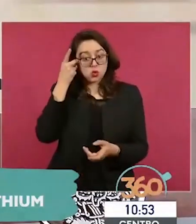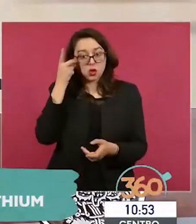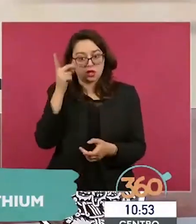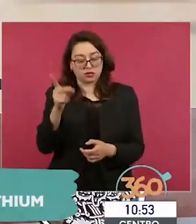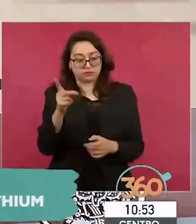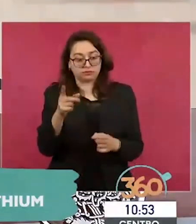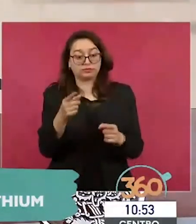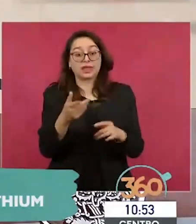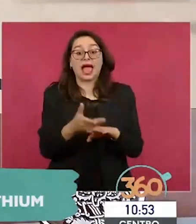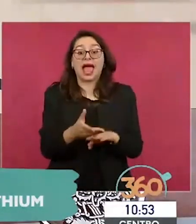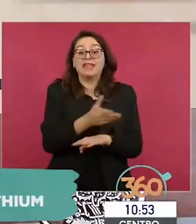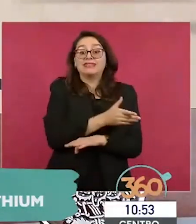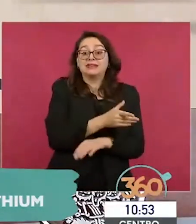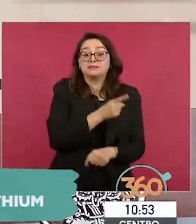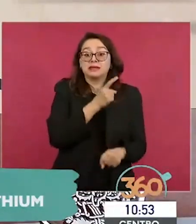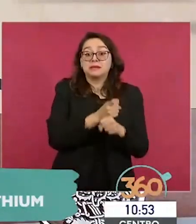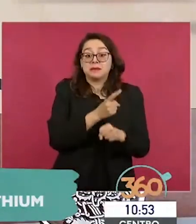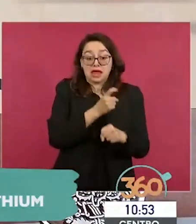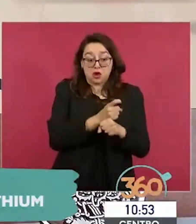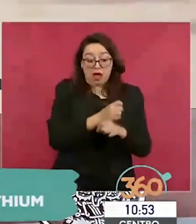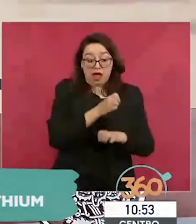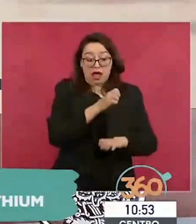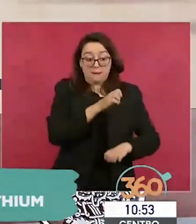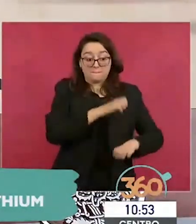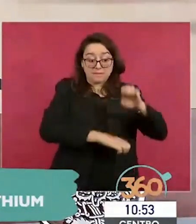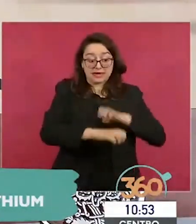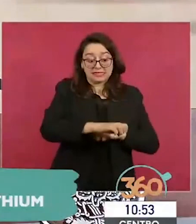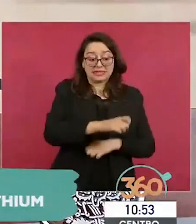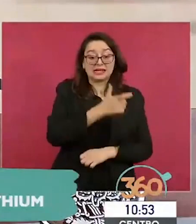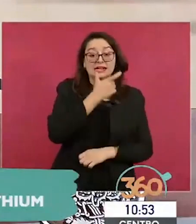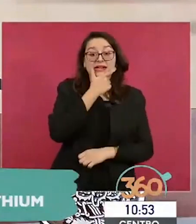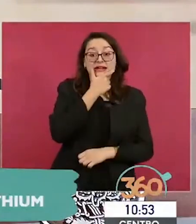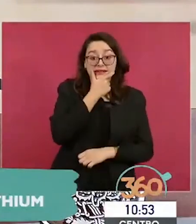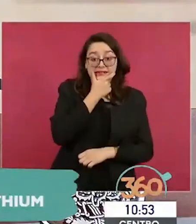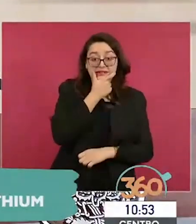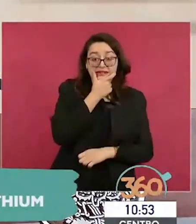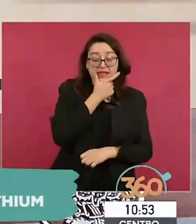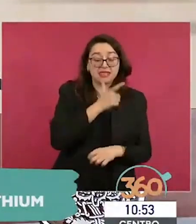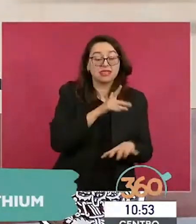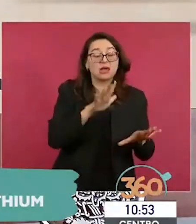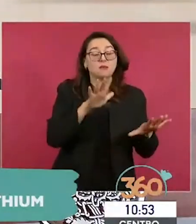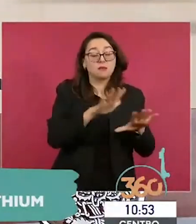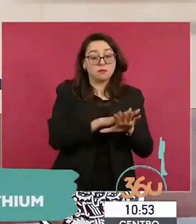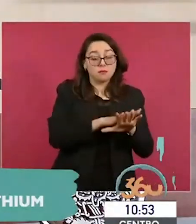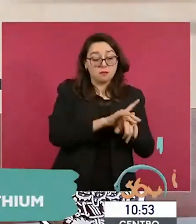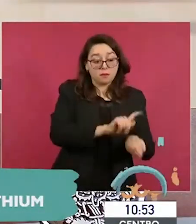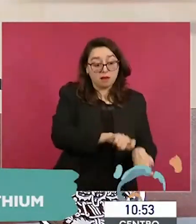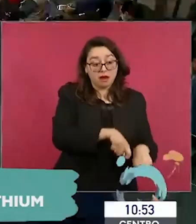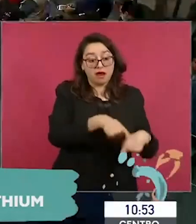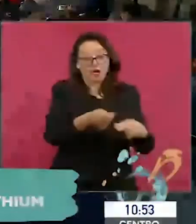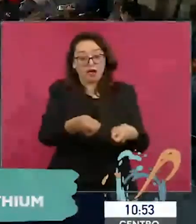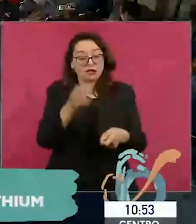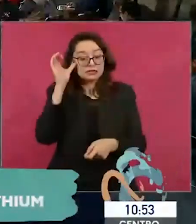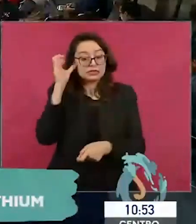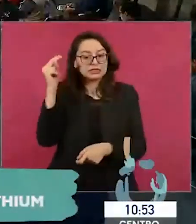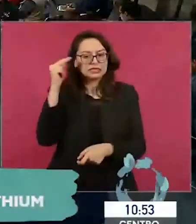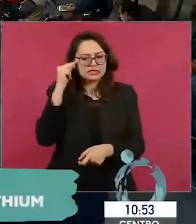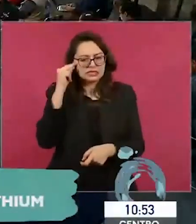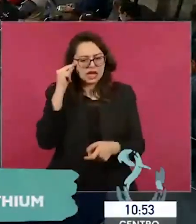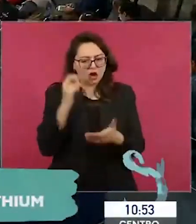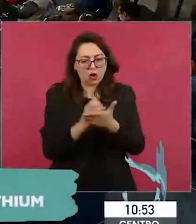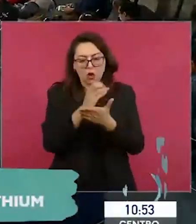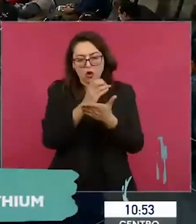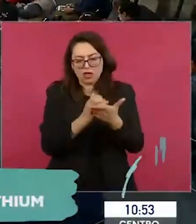y ellos la adquirieron la concesión Entonces estamos revisando eso